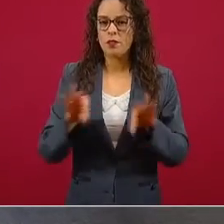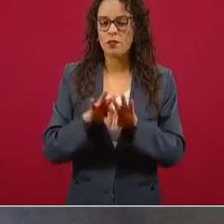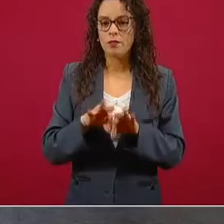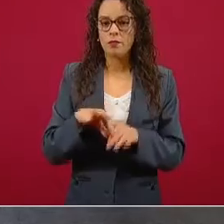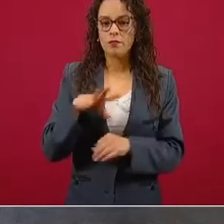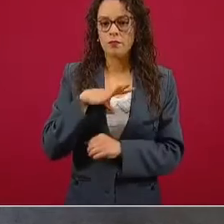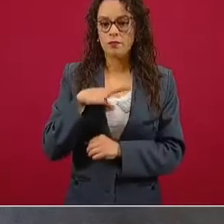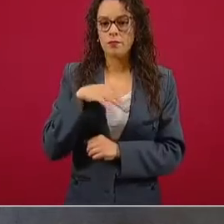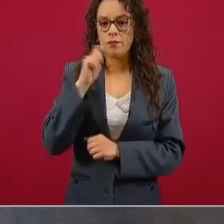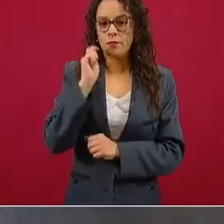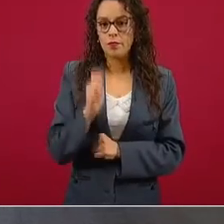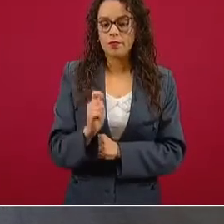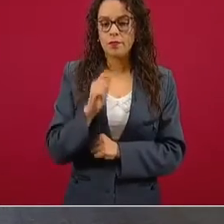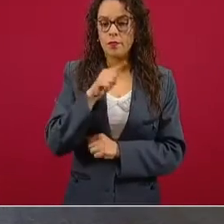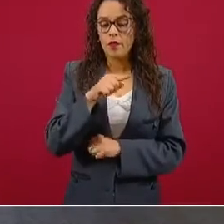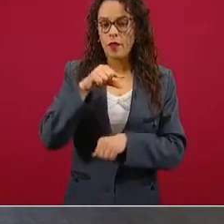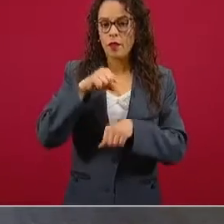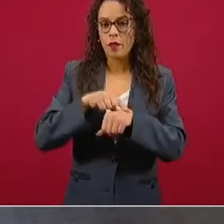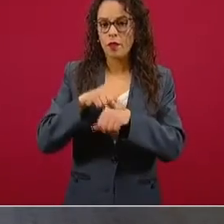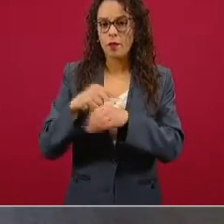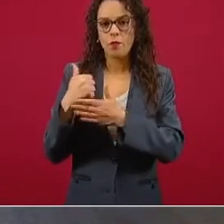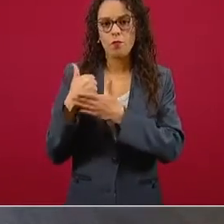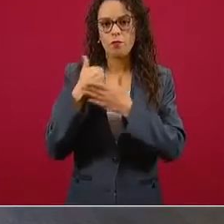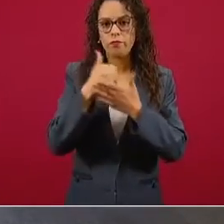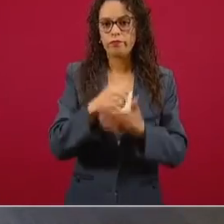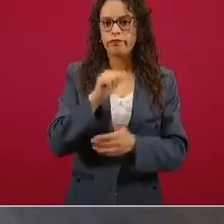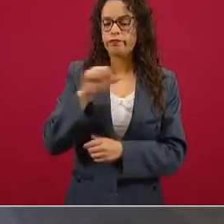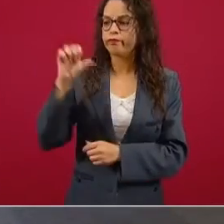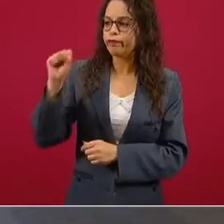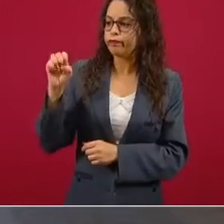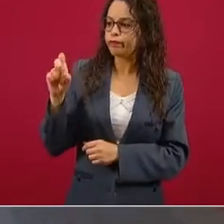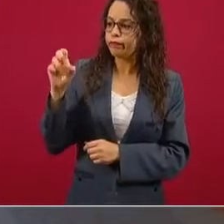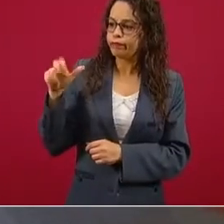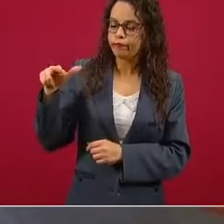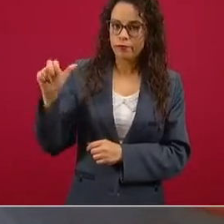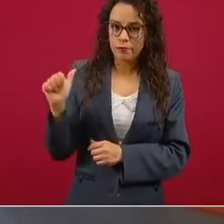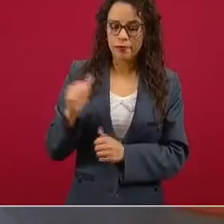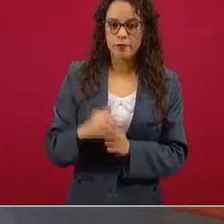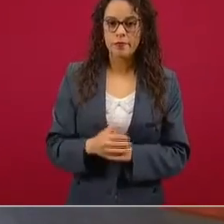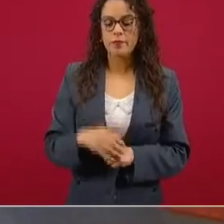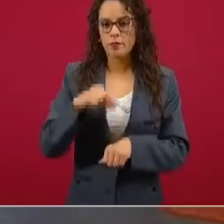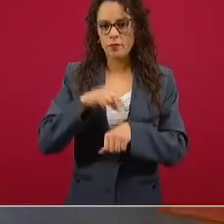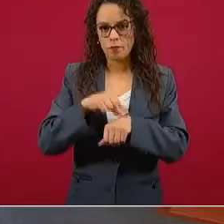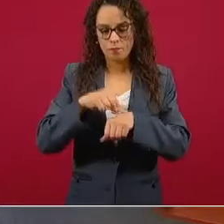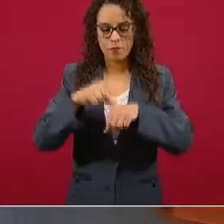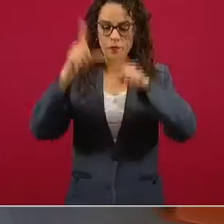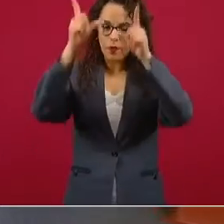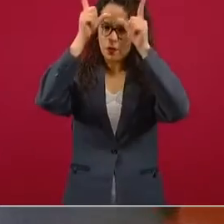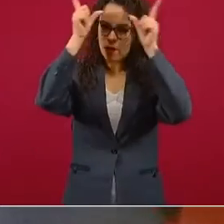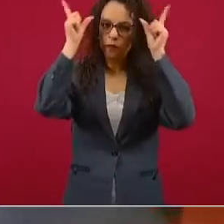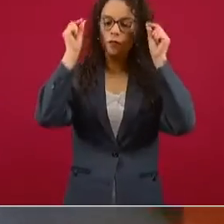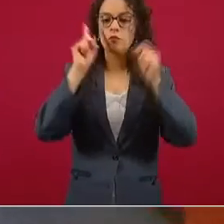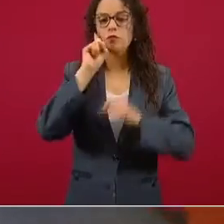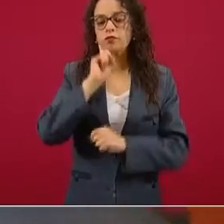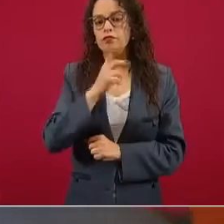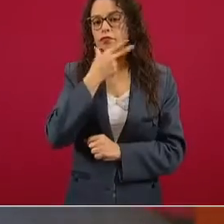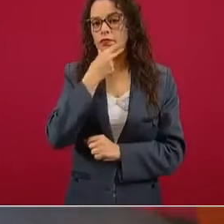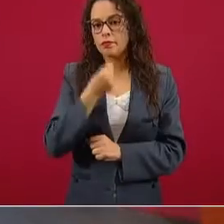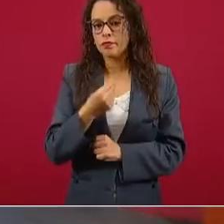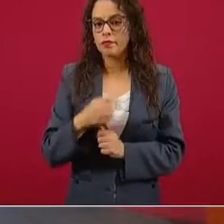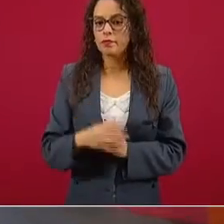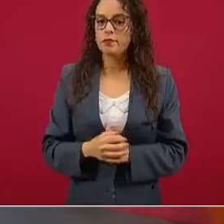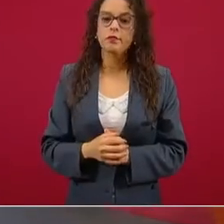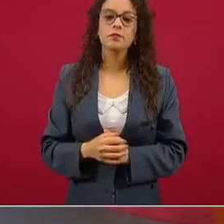la Secretaría de la Defensa, los médicos, las enfermeras, enfermeros de la